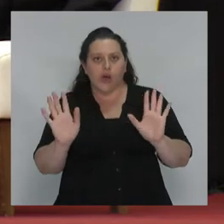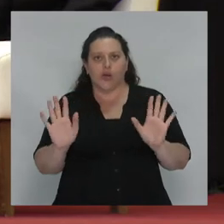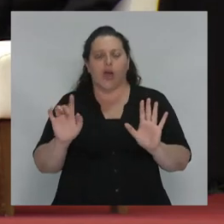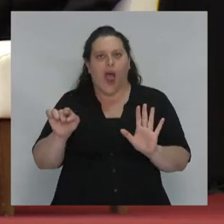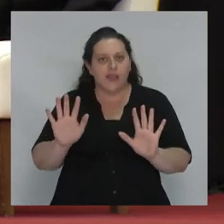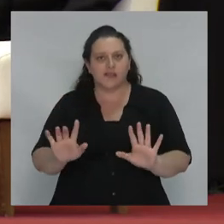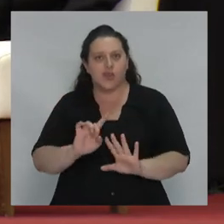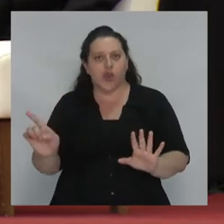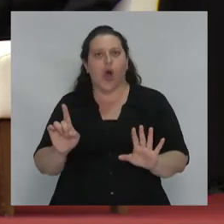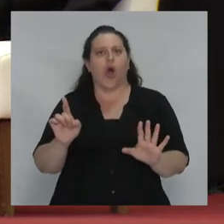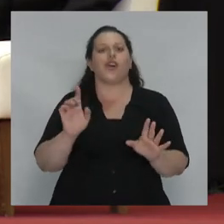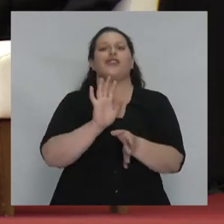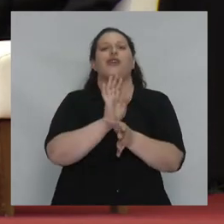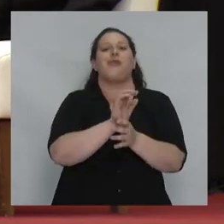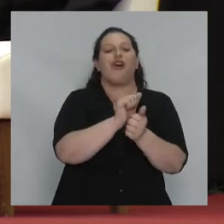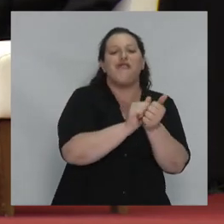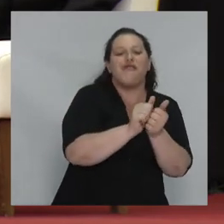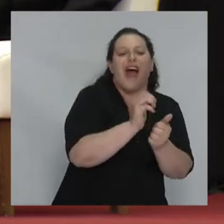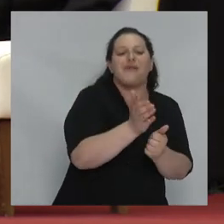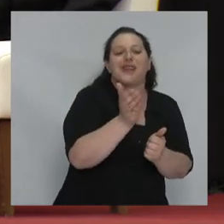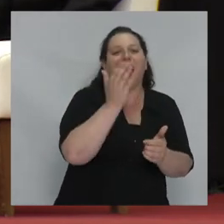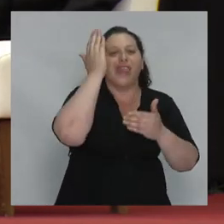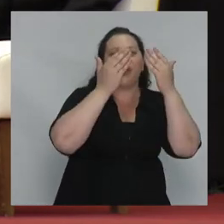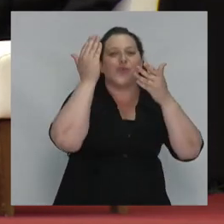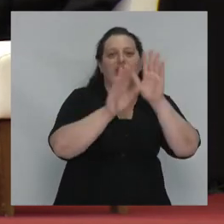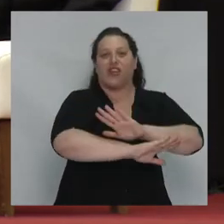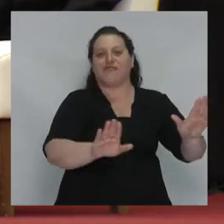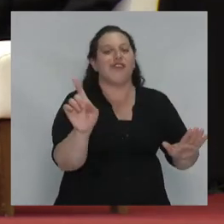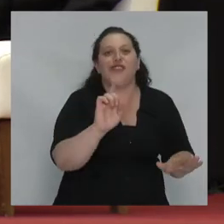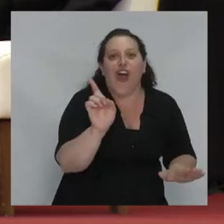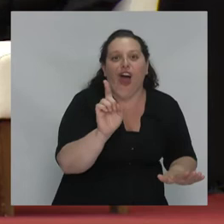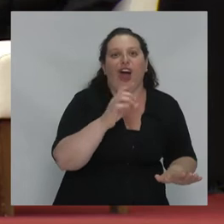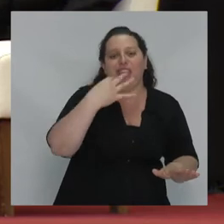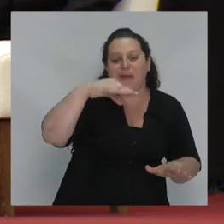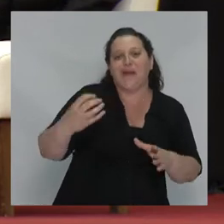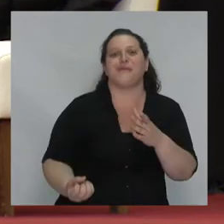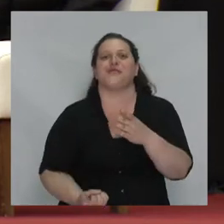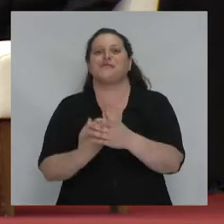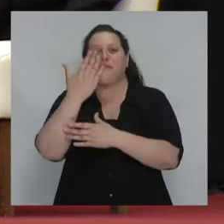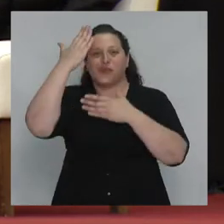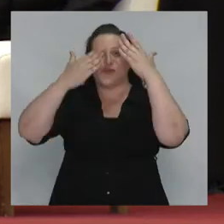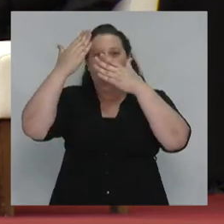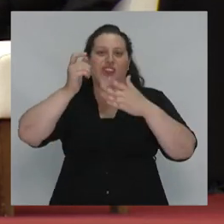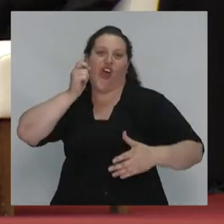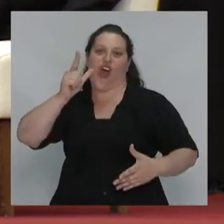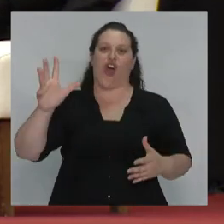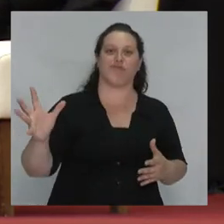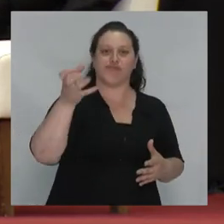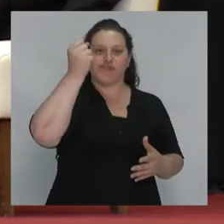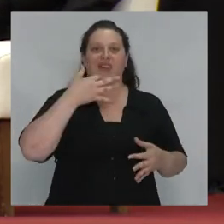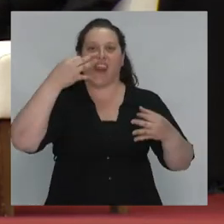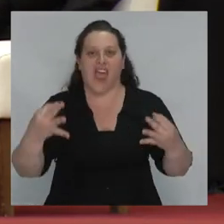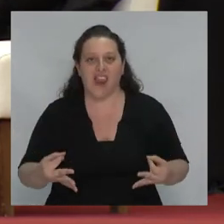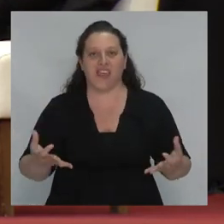cerrar la fábrica de sueños. Se trata de abrir un nuevo departamento para convertir los sueños en realidad. Ahí es donde